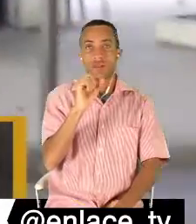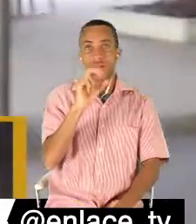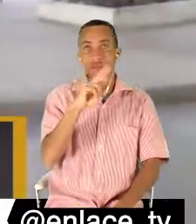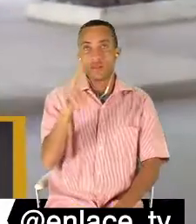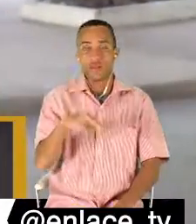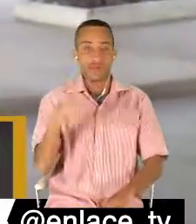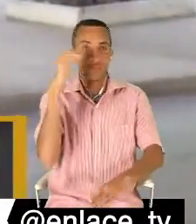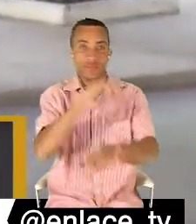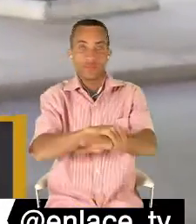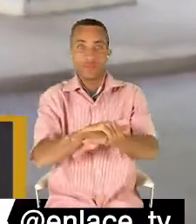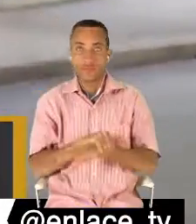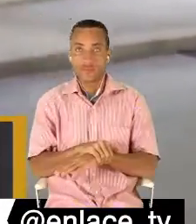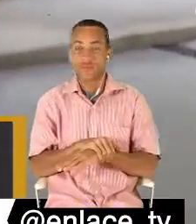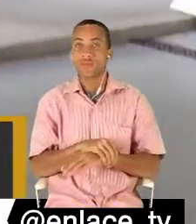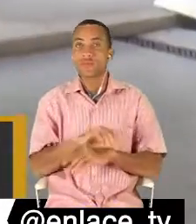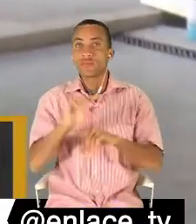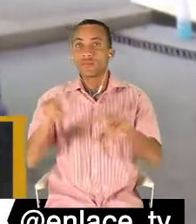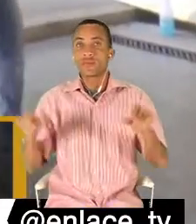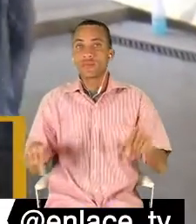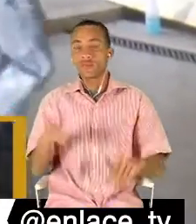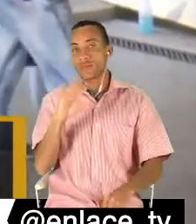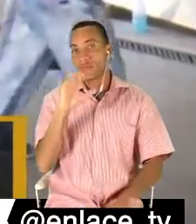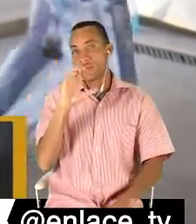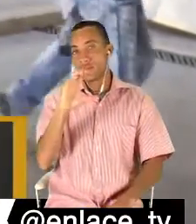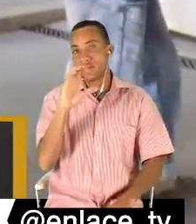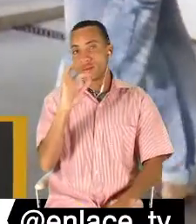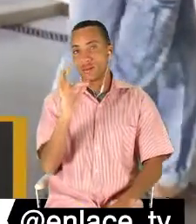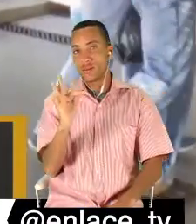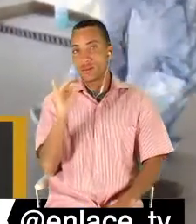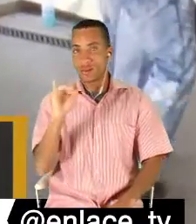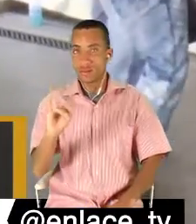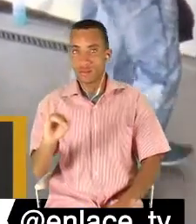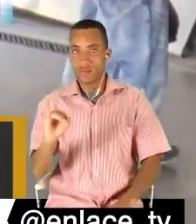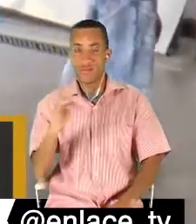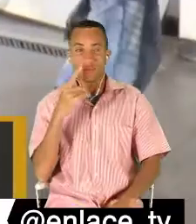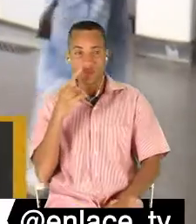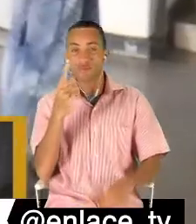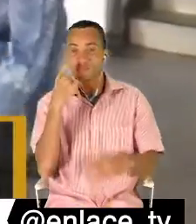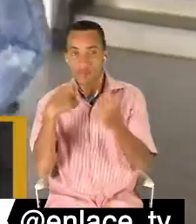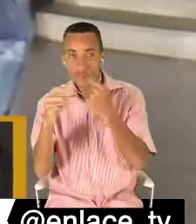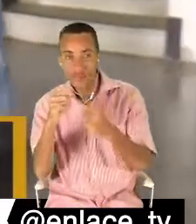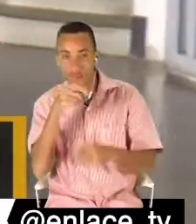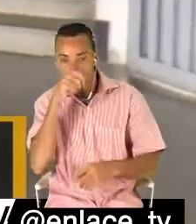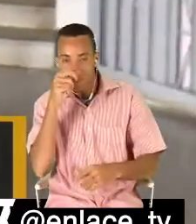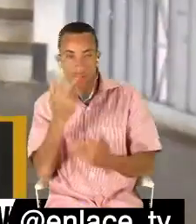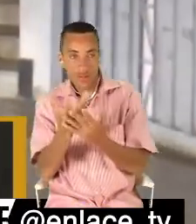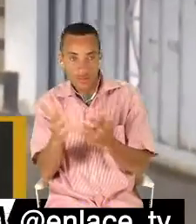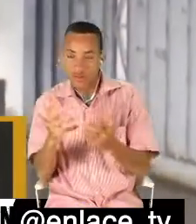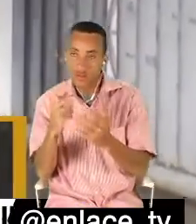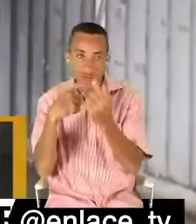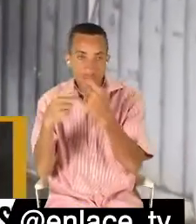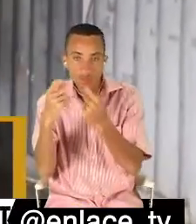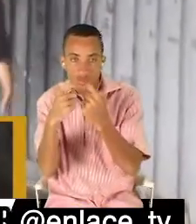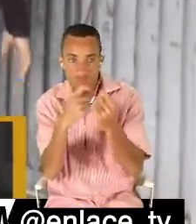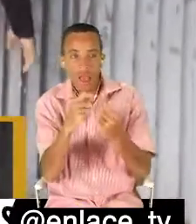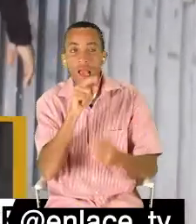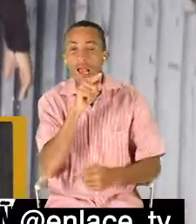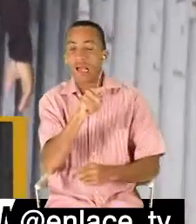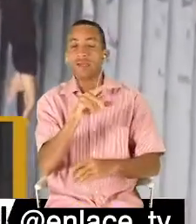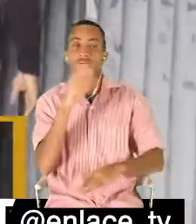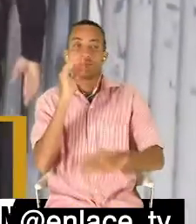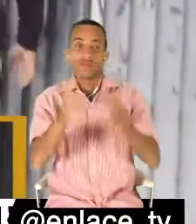el CTI de la Fiscalía y el Batallón Nueva Granada por los delitos de tráfico, fabricación y porte de estupefacientes, asimismo